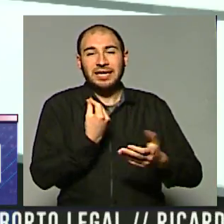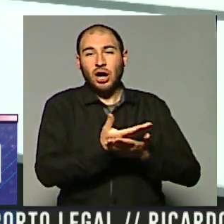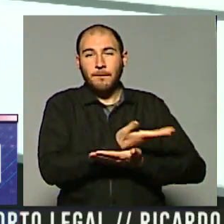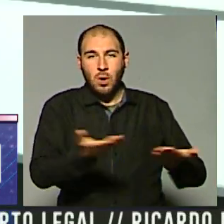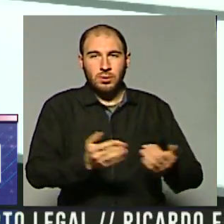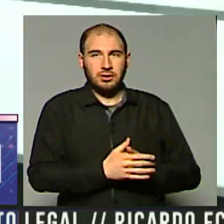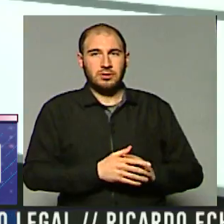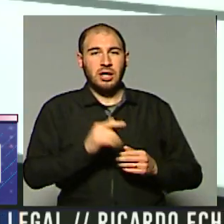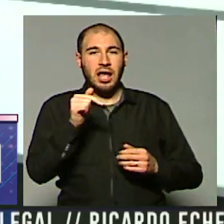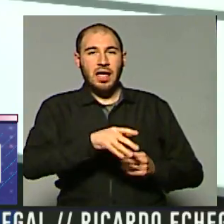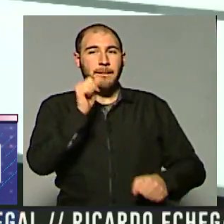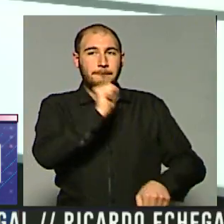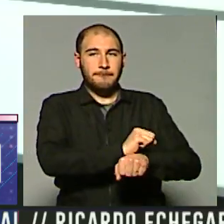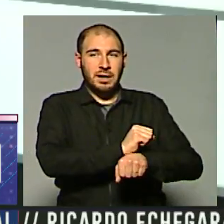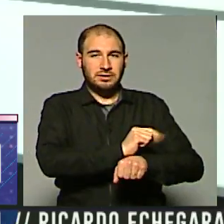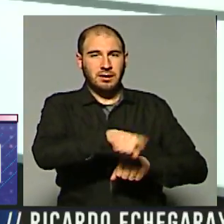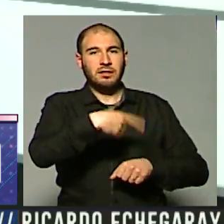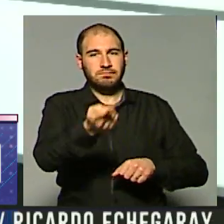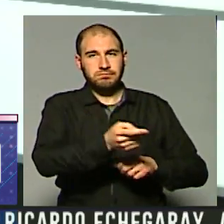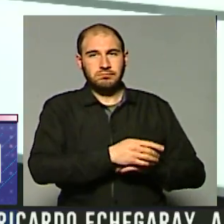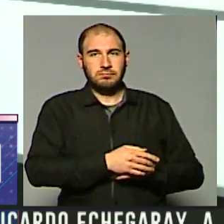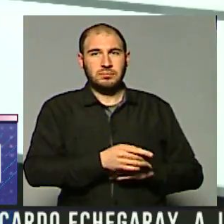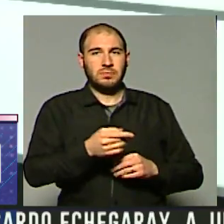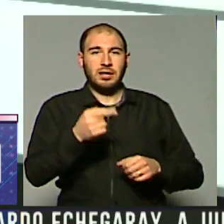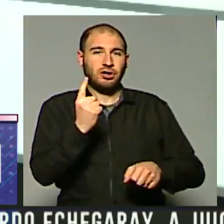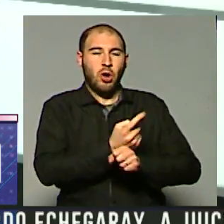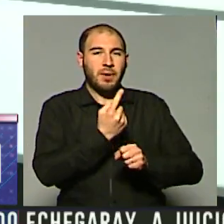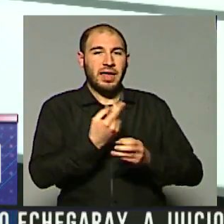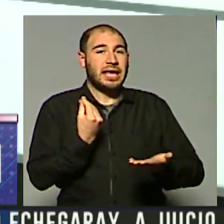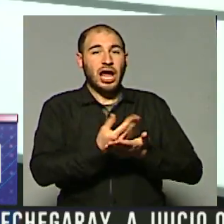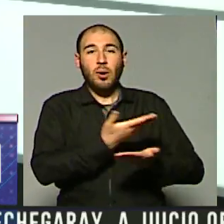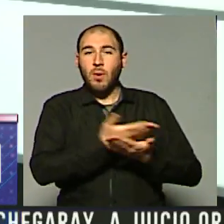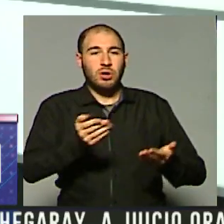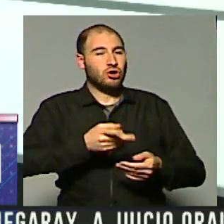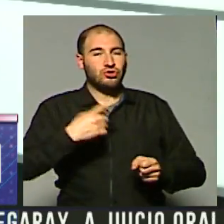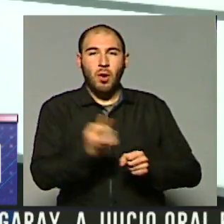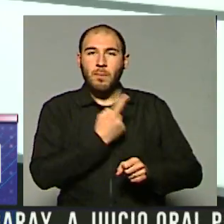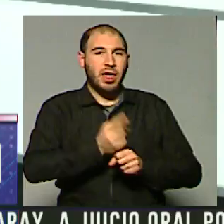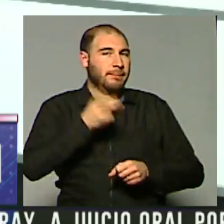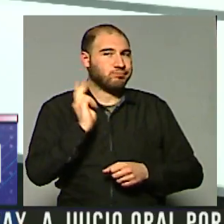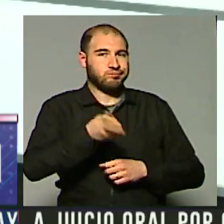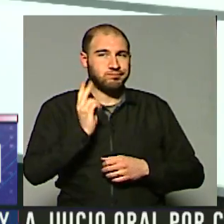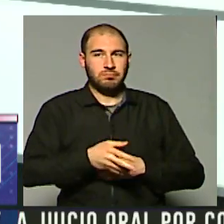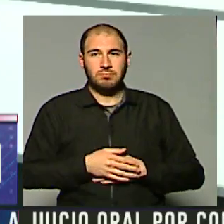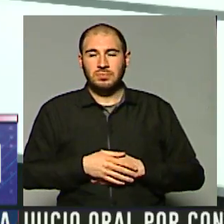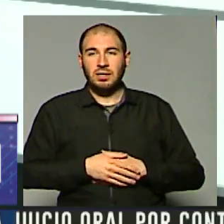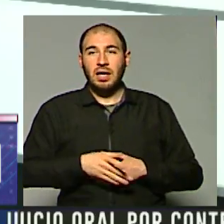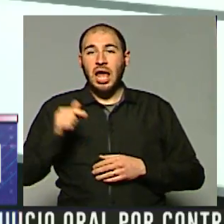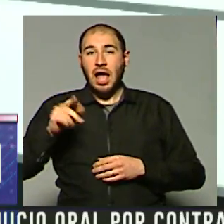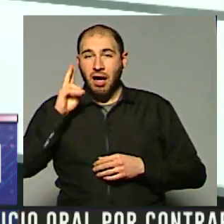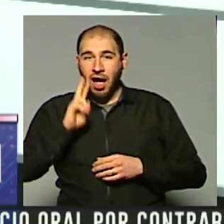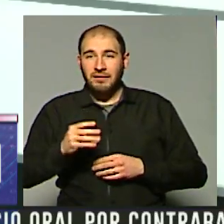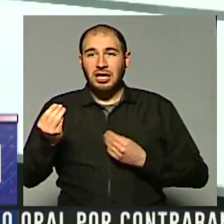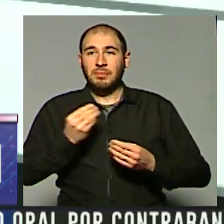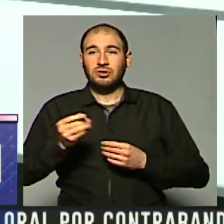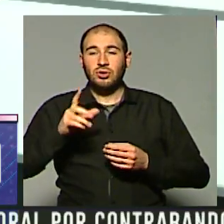que le cabe la detención y posteriormente la imposibilidad de ejercer cargos públicos de forma perpetua. Bueno, vamos a ver lo que sucedía